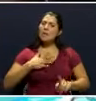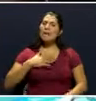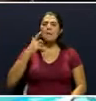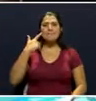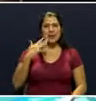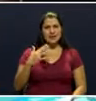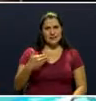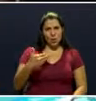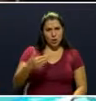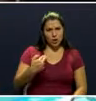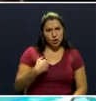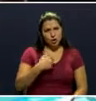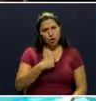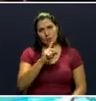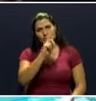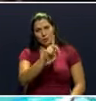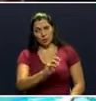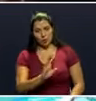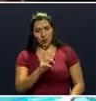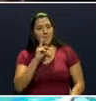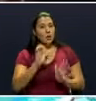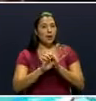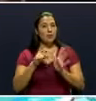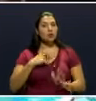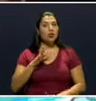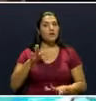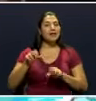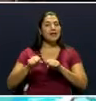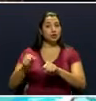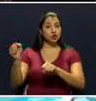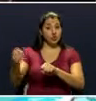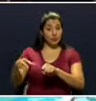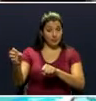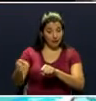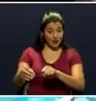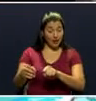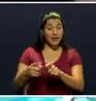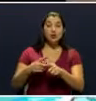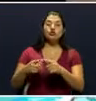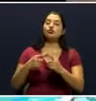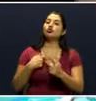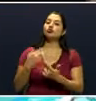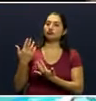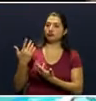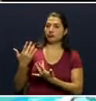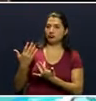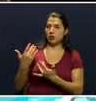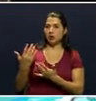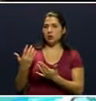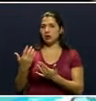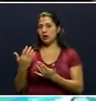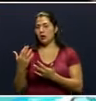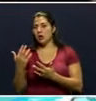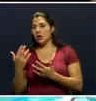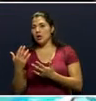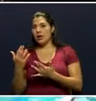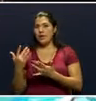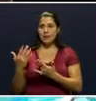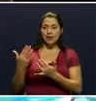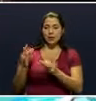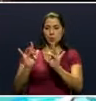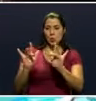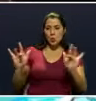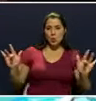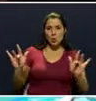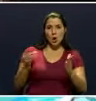que cuando uno le pregunta a alguien, por ejemplo, yo fui un día de estos al supermercado y me esperé a que no hubiera nadie en las frutas y en las verduras para ir